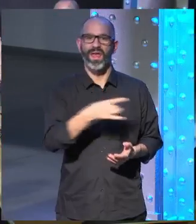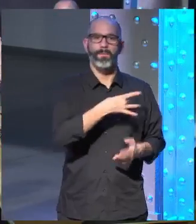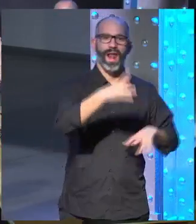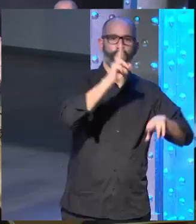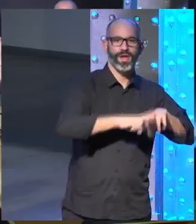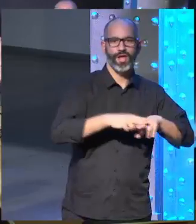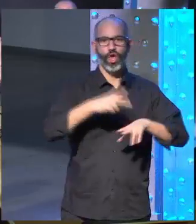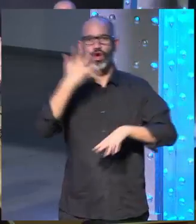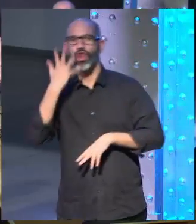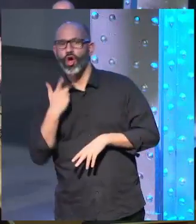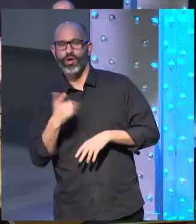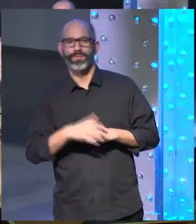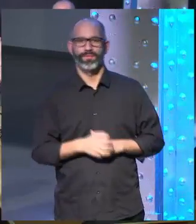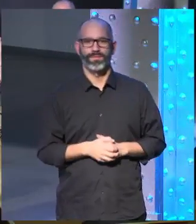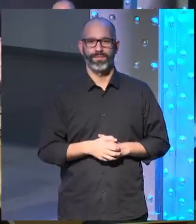Blanco y negro, color, más.